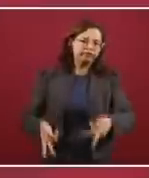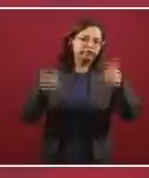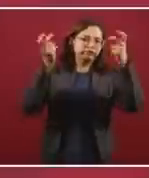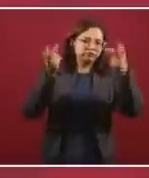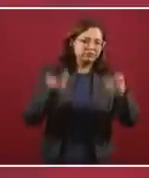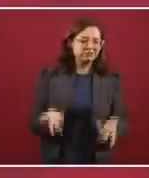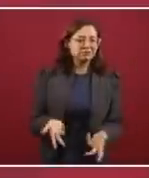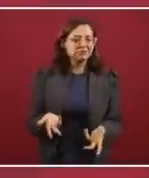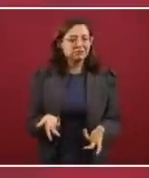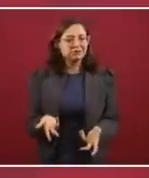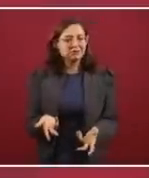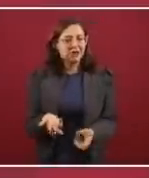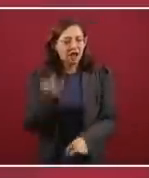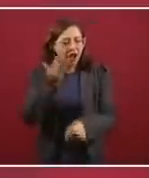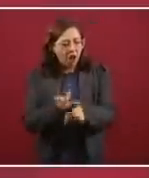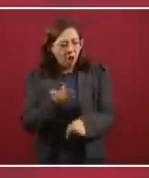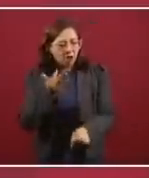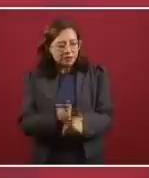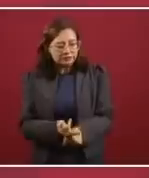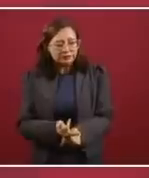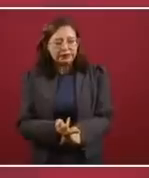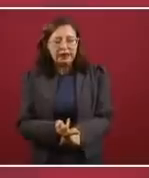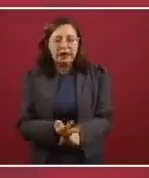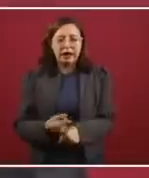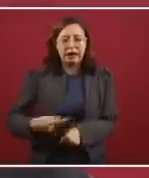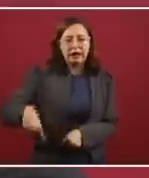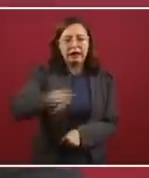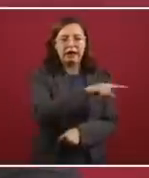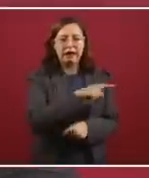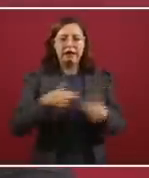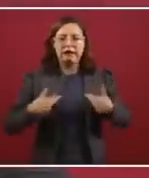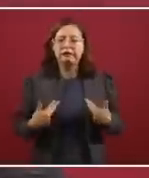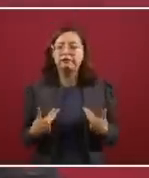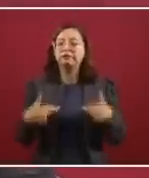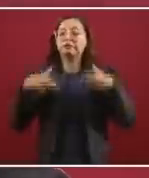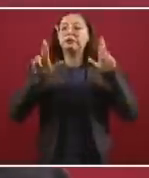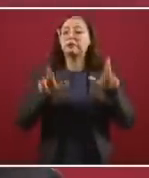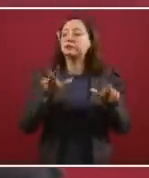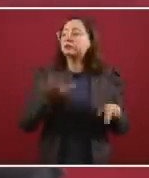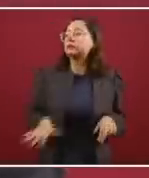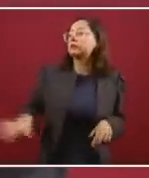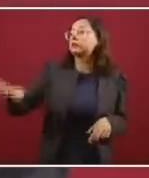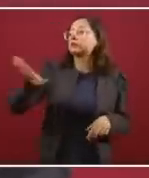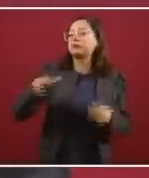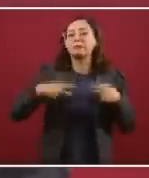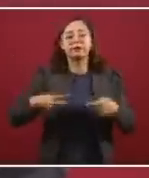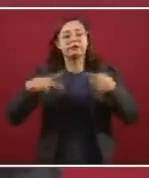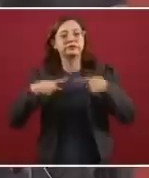atreven a autonombrarse representantes populares,